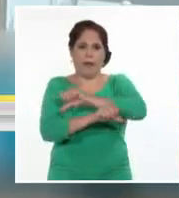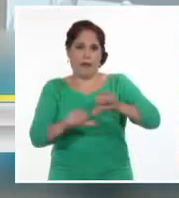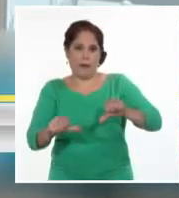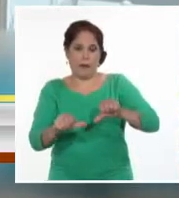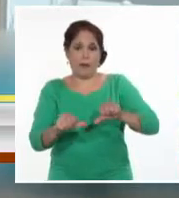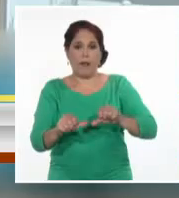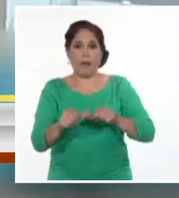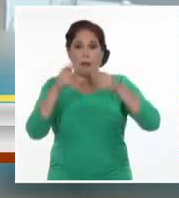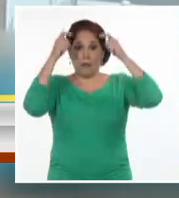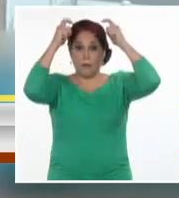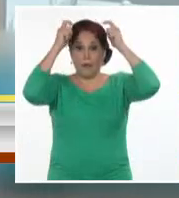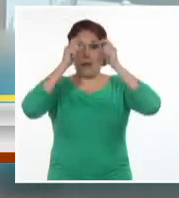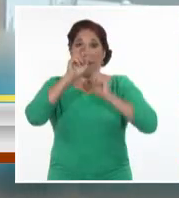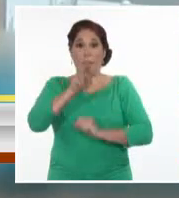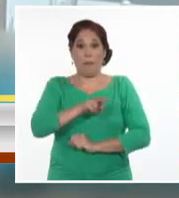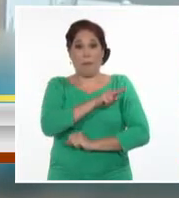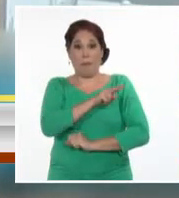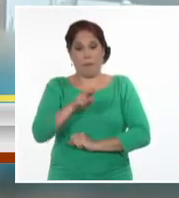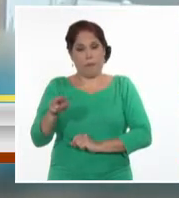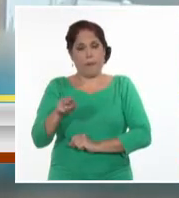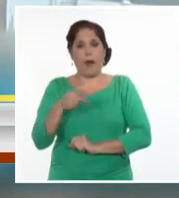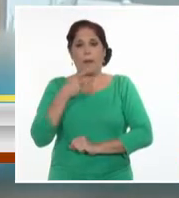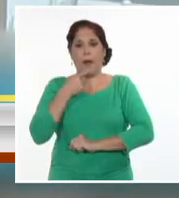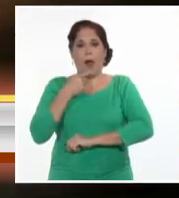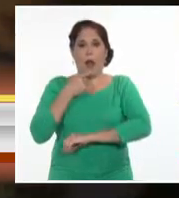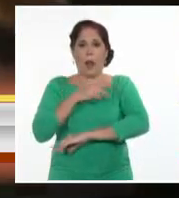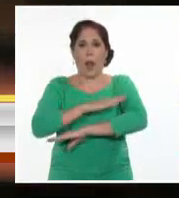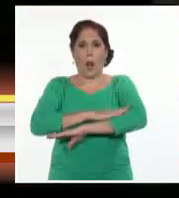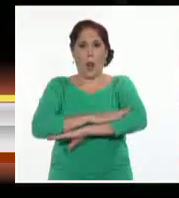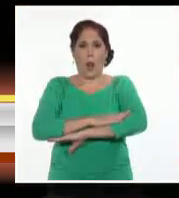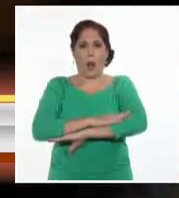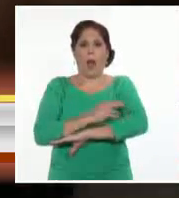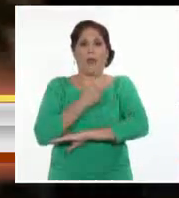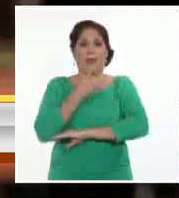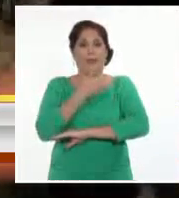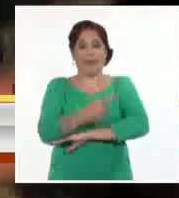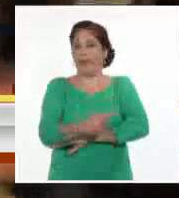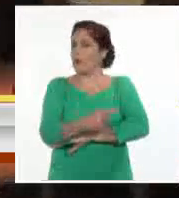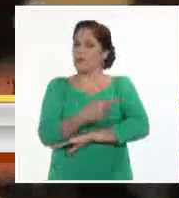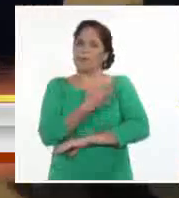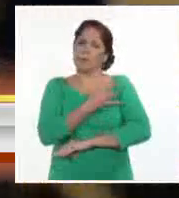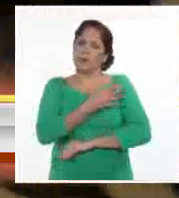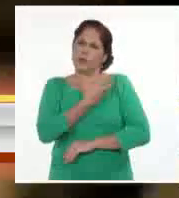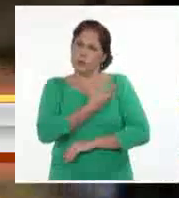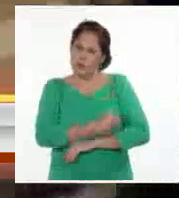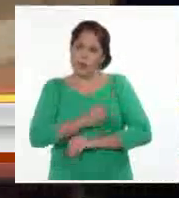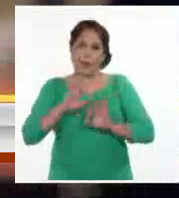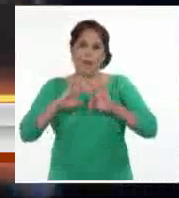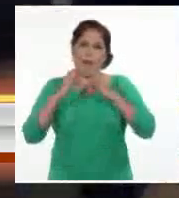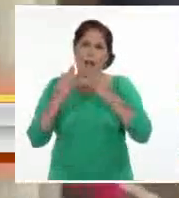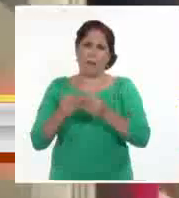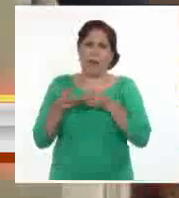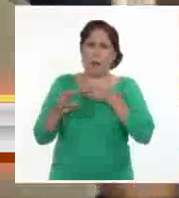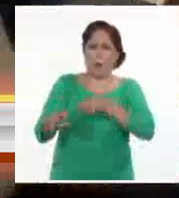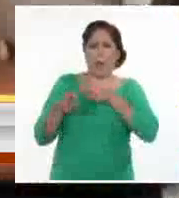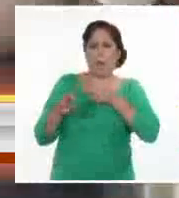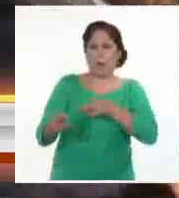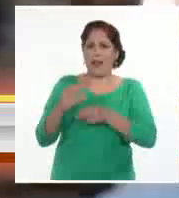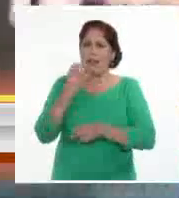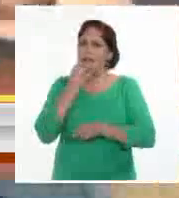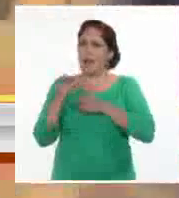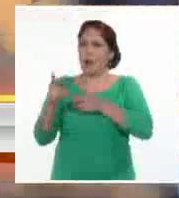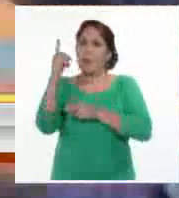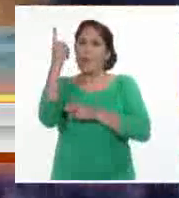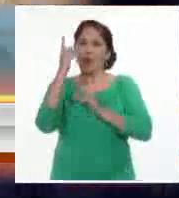del Ángelus en la plaza de San Pedro del Vaticano, el jefe de la Iglesia Católica expresó su dolor por el ataque de soldados israelíes a la única